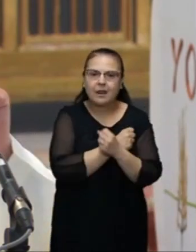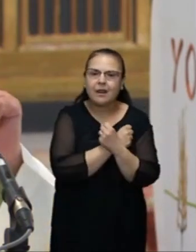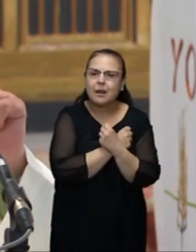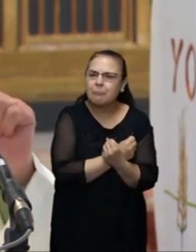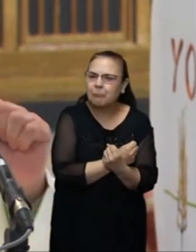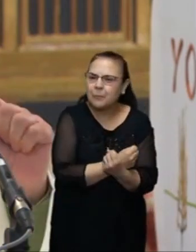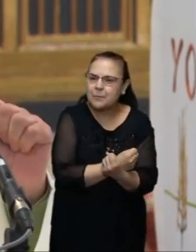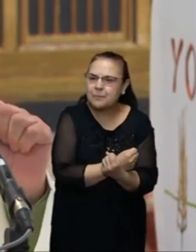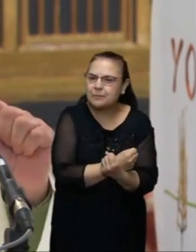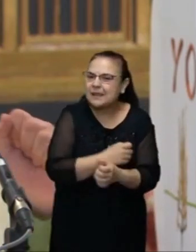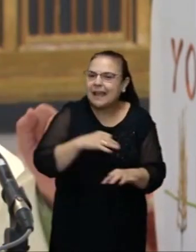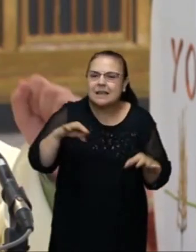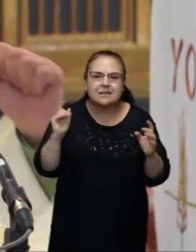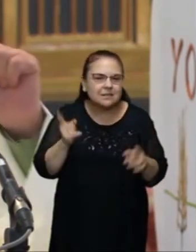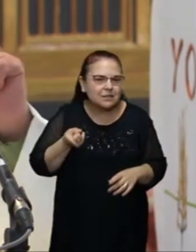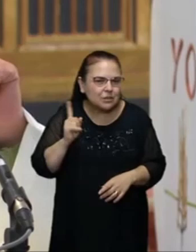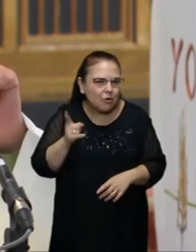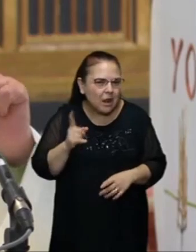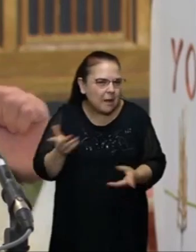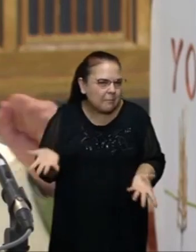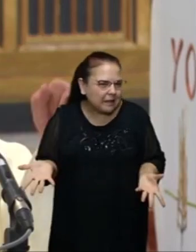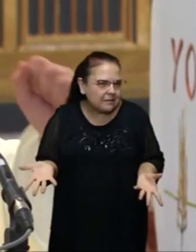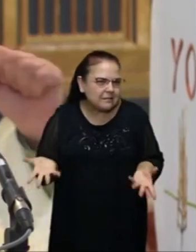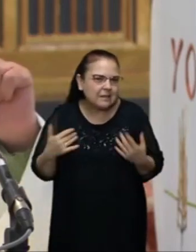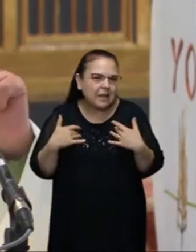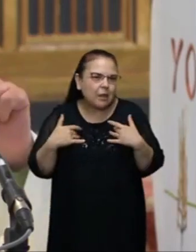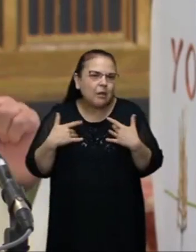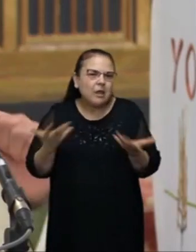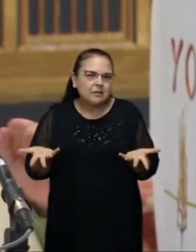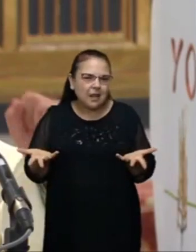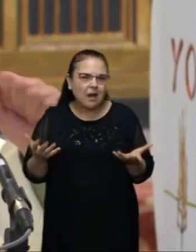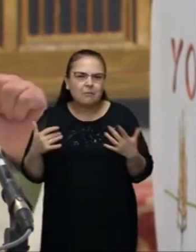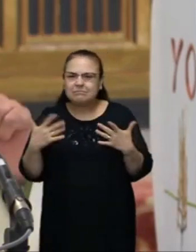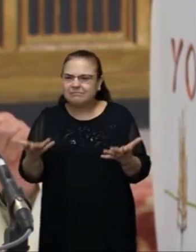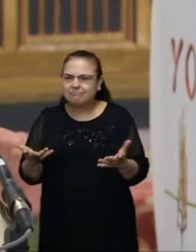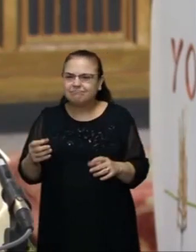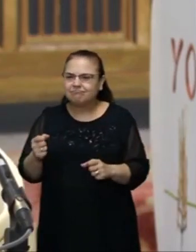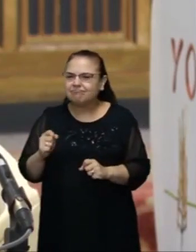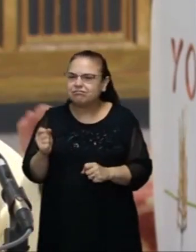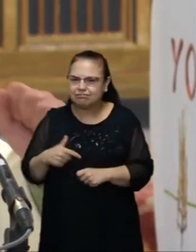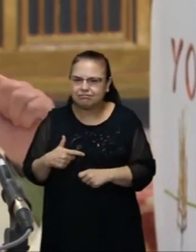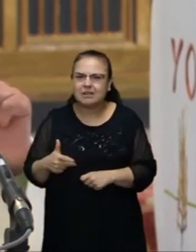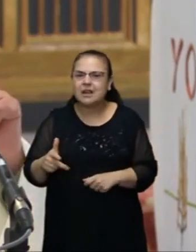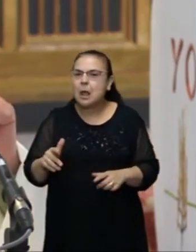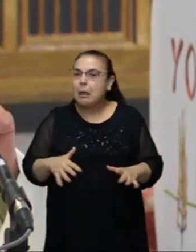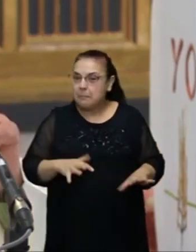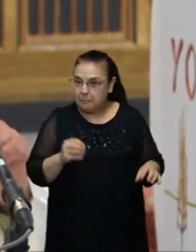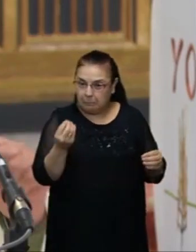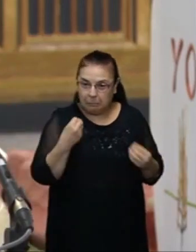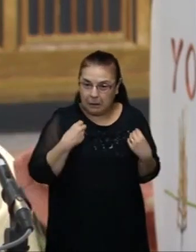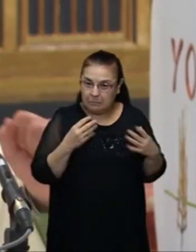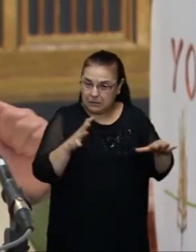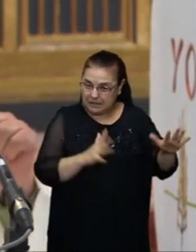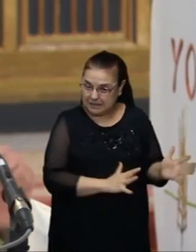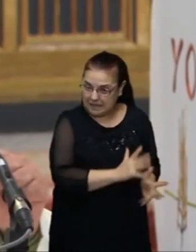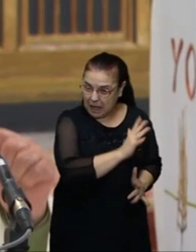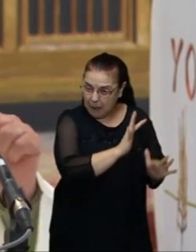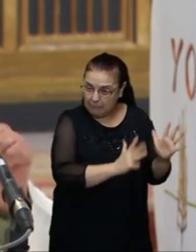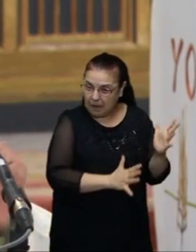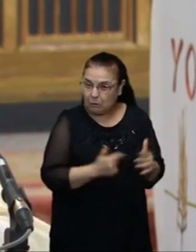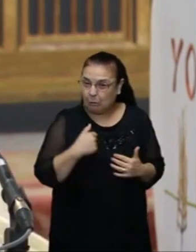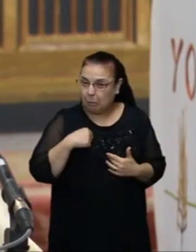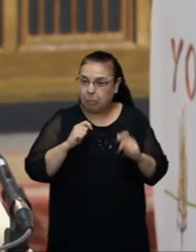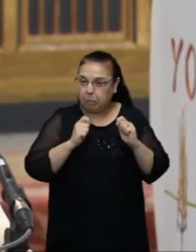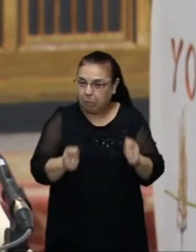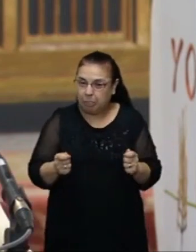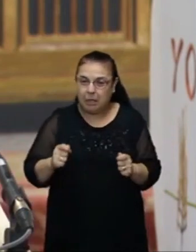no es simplemente ya puedo dar todo, ya puedo incluso dejarme quemar vivo en las llamas, ya puedo dar todo mi dinero a los pobres,